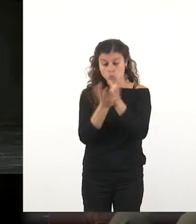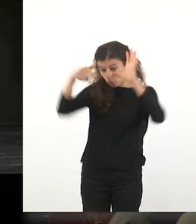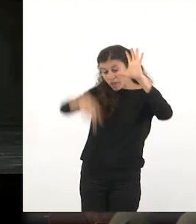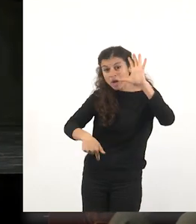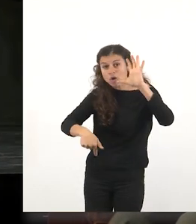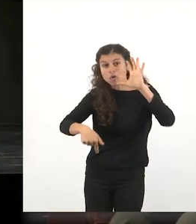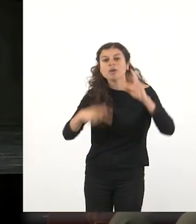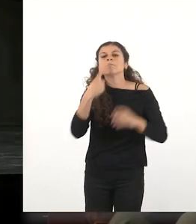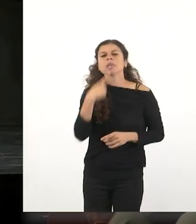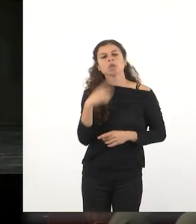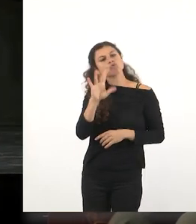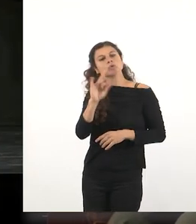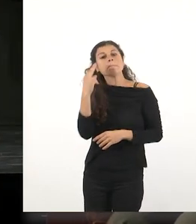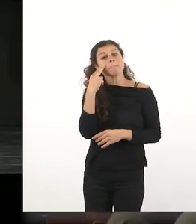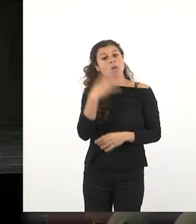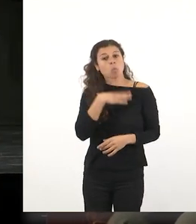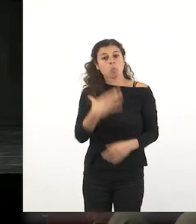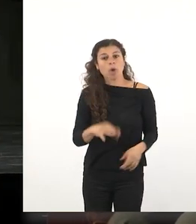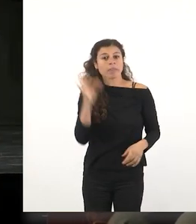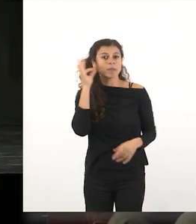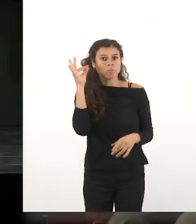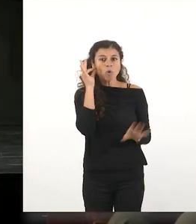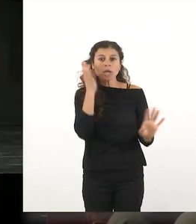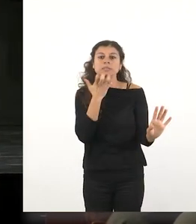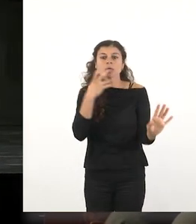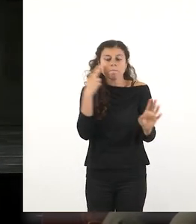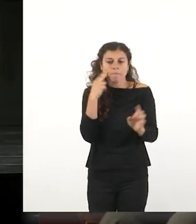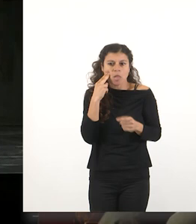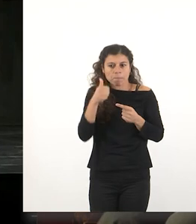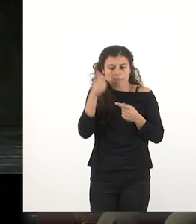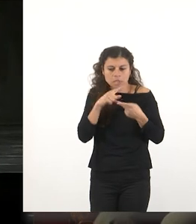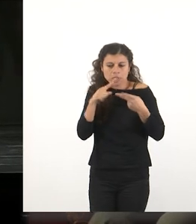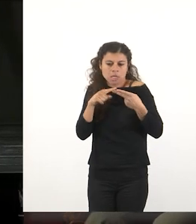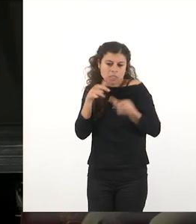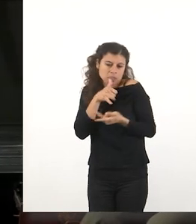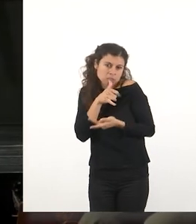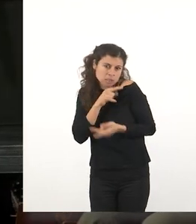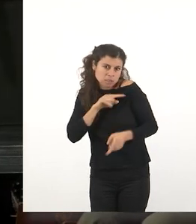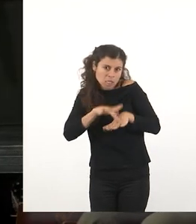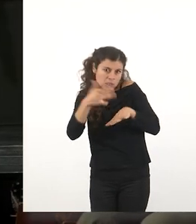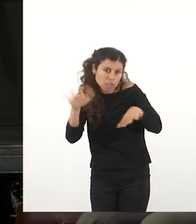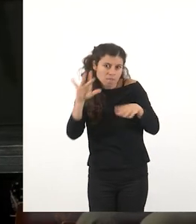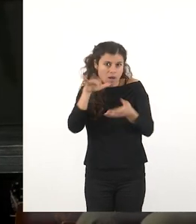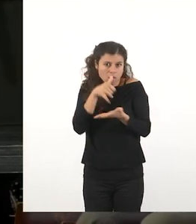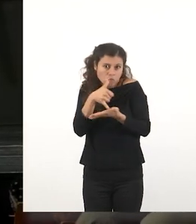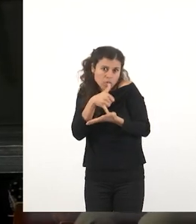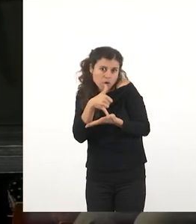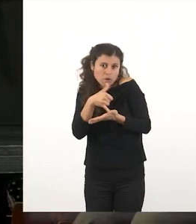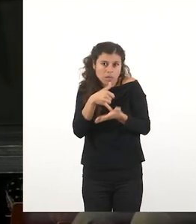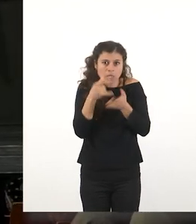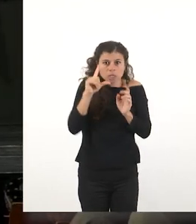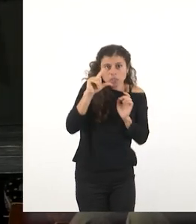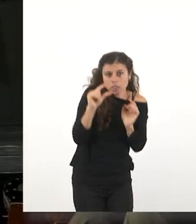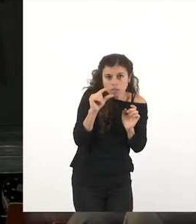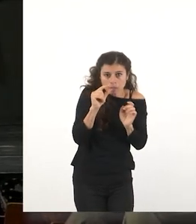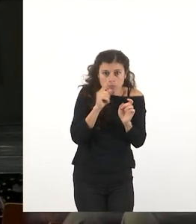sí podemos tener miedo. Es más, las mujeres, cuanto más miedo tenemos, cuanto más sensibles, vulnerables, chiquititas y calladitas se nos